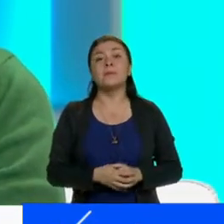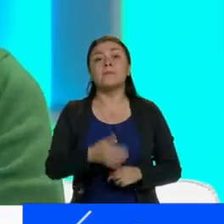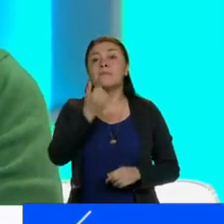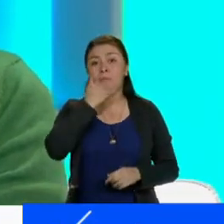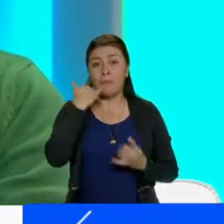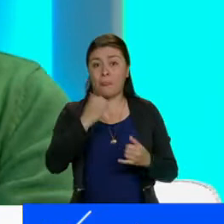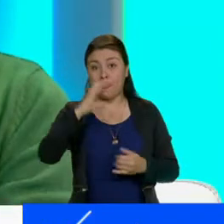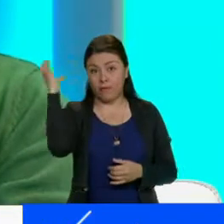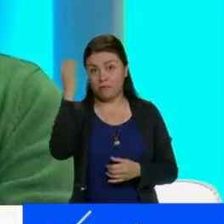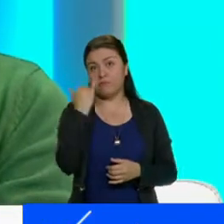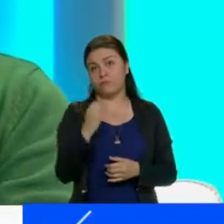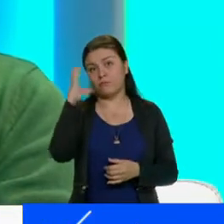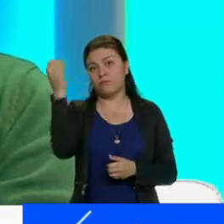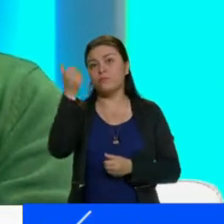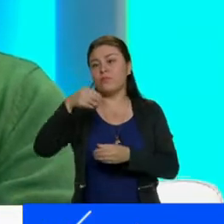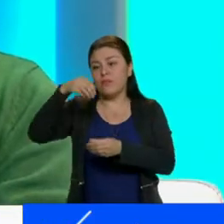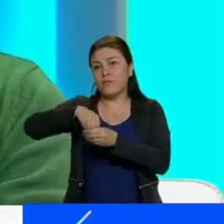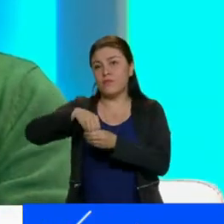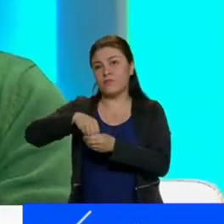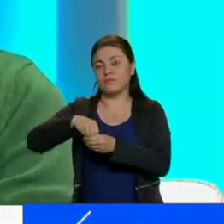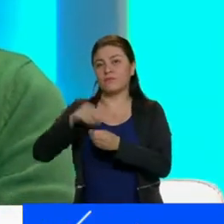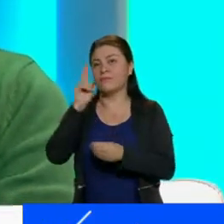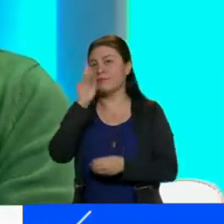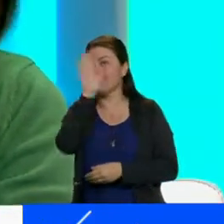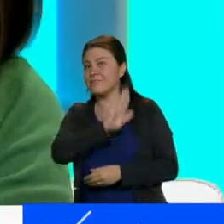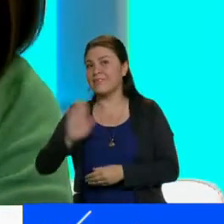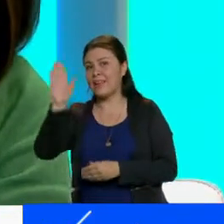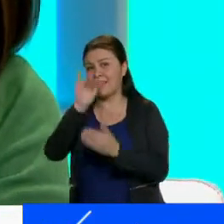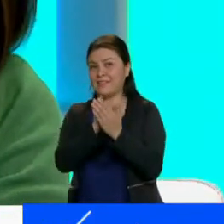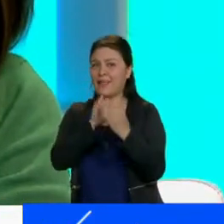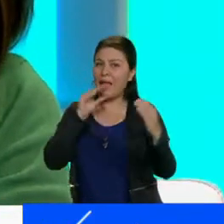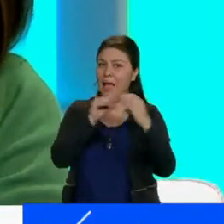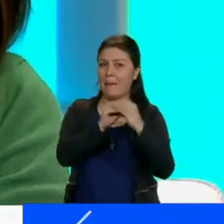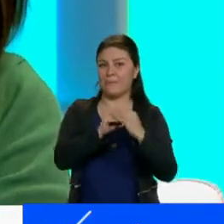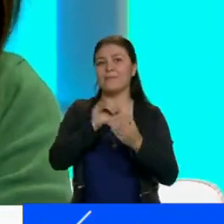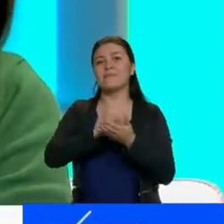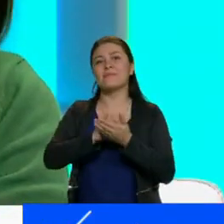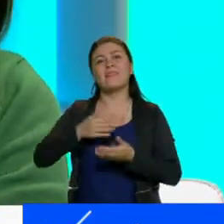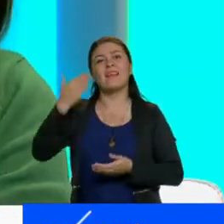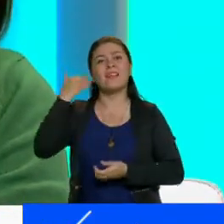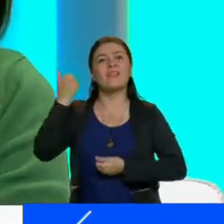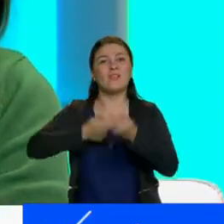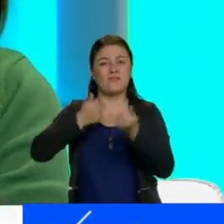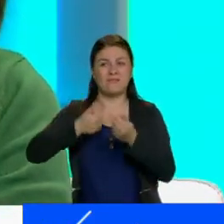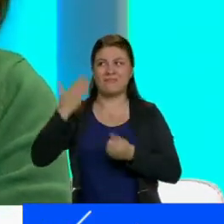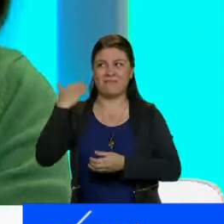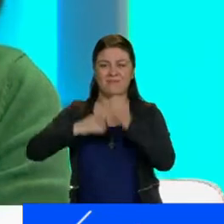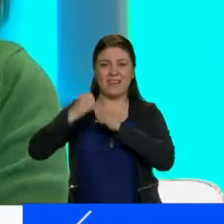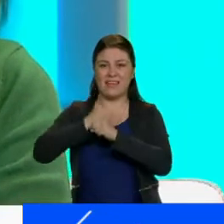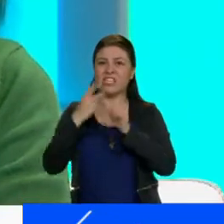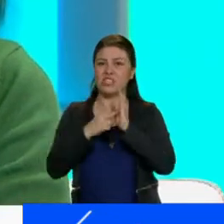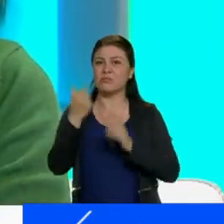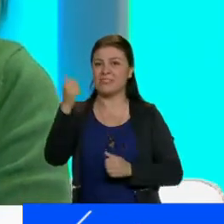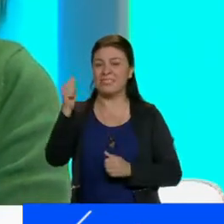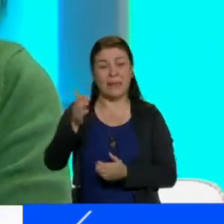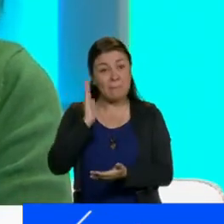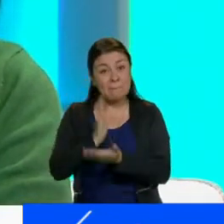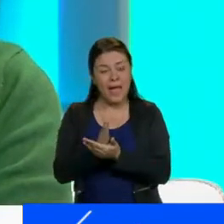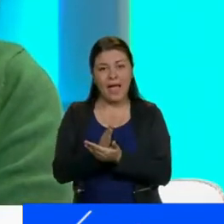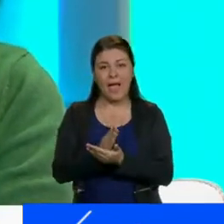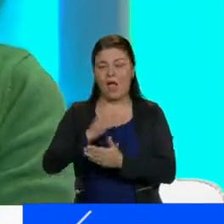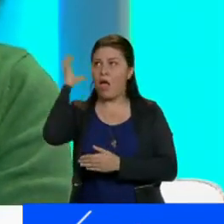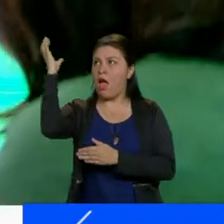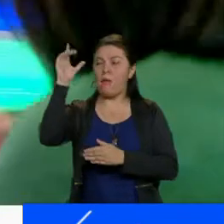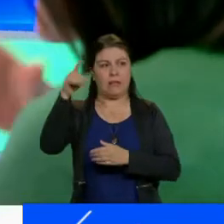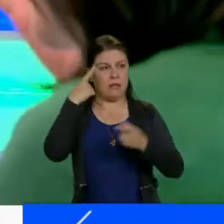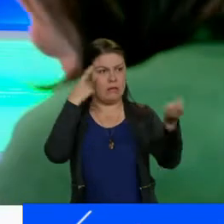cuenta ahora con el Fondo Nacional de Adaptación, a raíz de todo lo que ocurrió en el 2010, y eso fue un